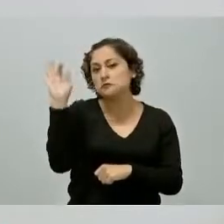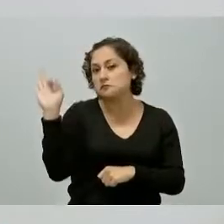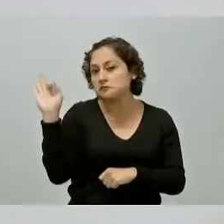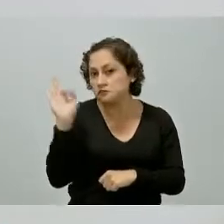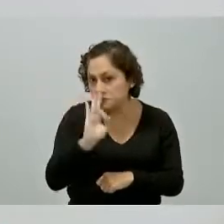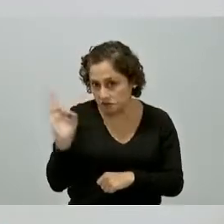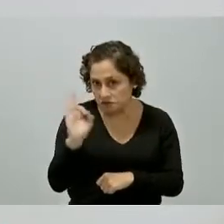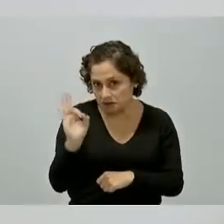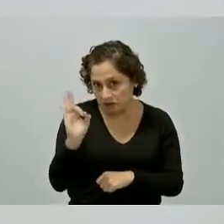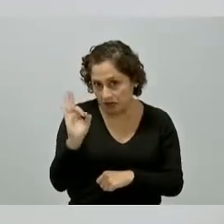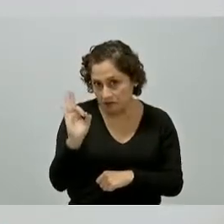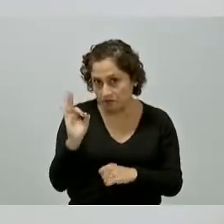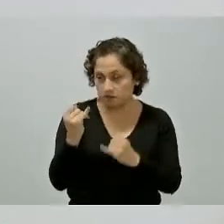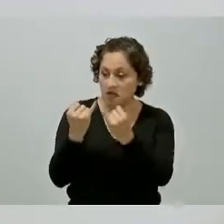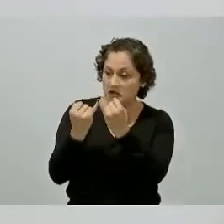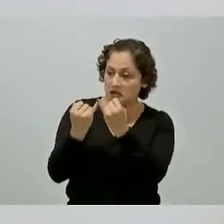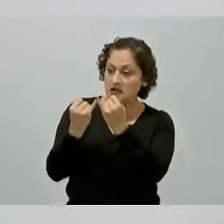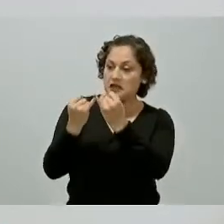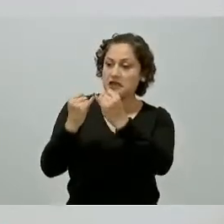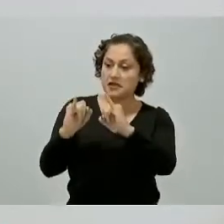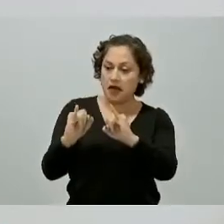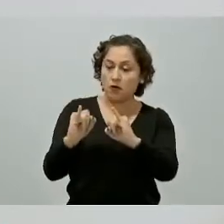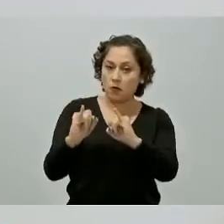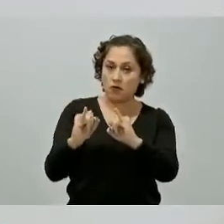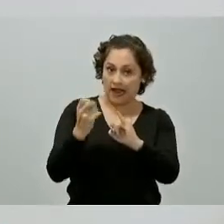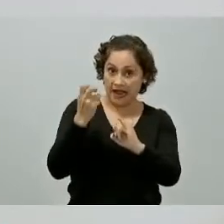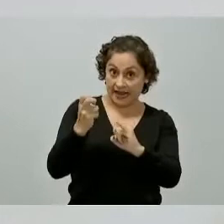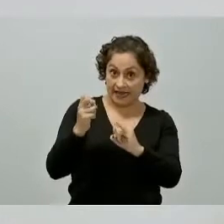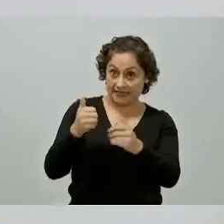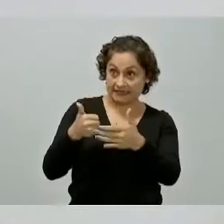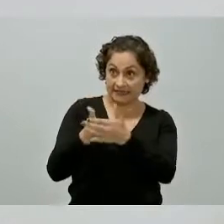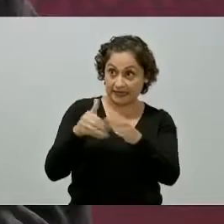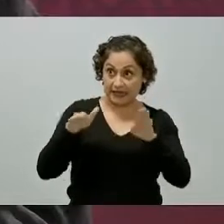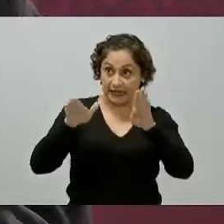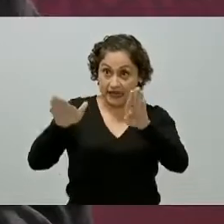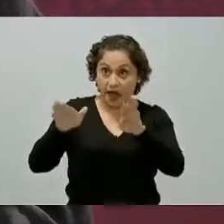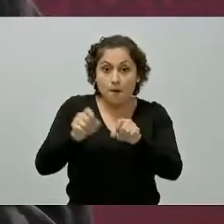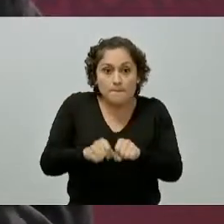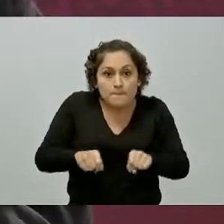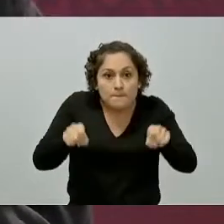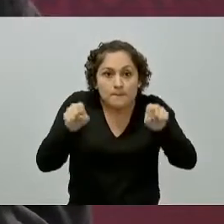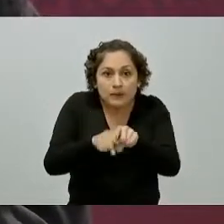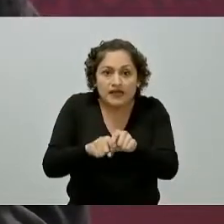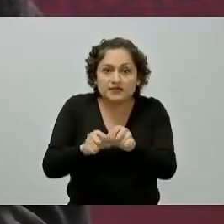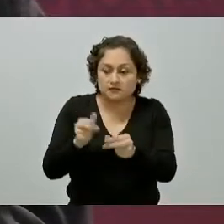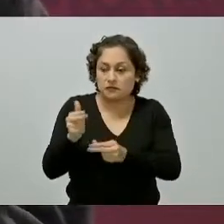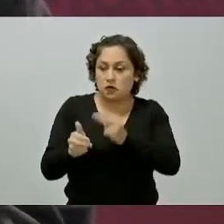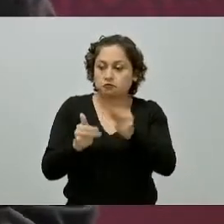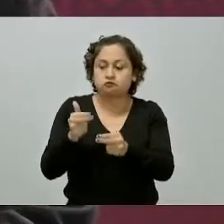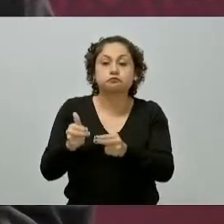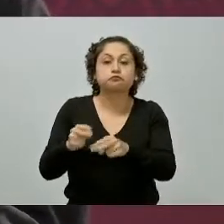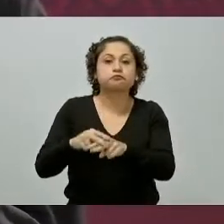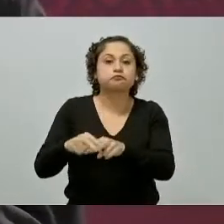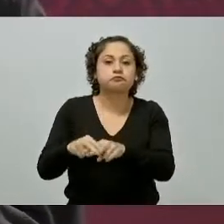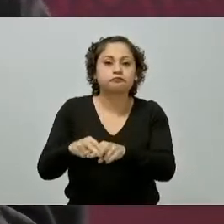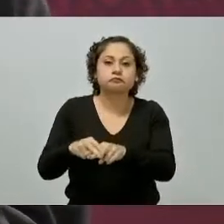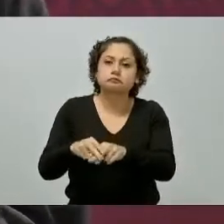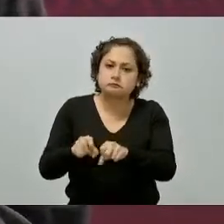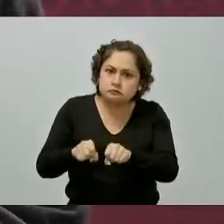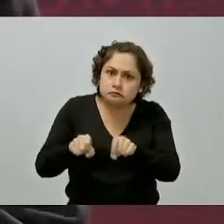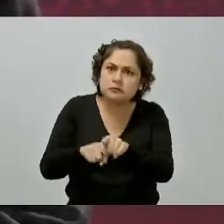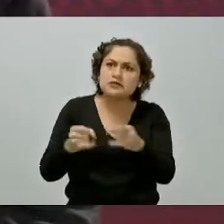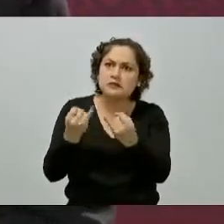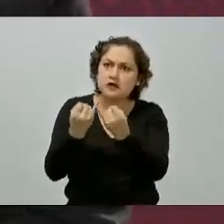inauguramos a finales del 22 este tren si nos aplicamos si ya están los recursos si tenemos las empresas